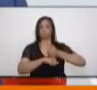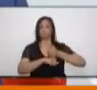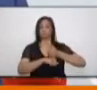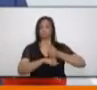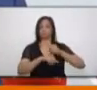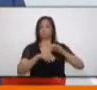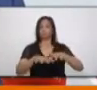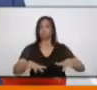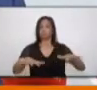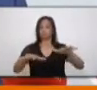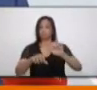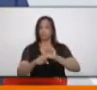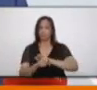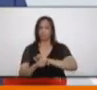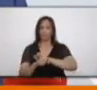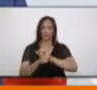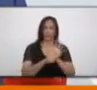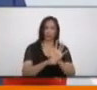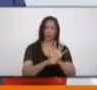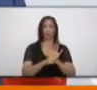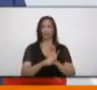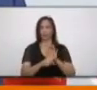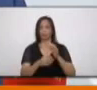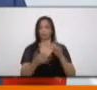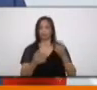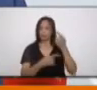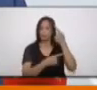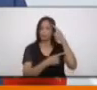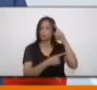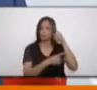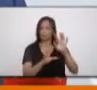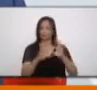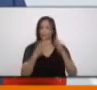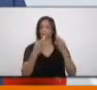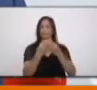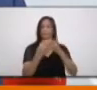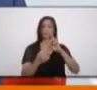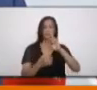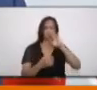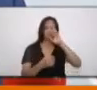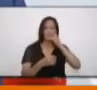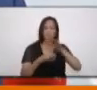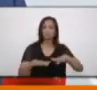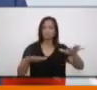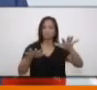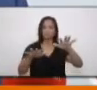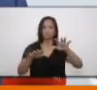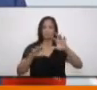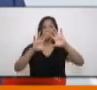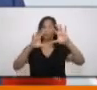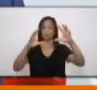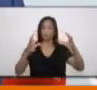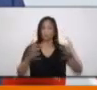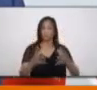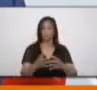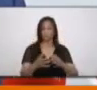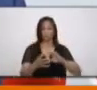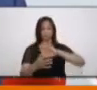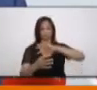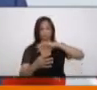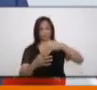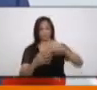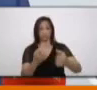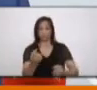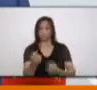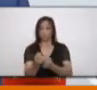que las atenciones se están dando en las ambulancias. Dios mío. Oye, eso, en las ambulancias se están dando las atenciones